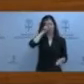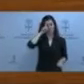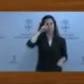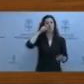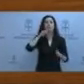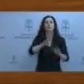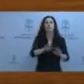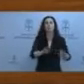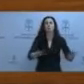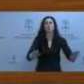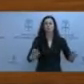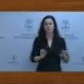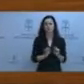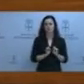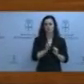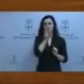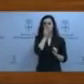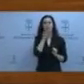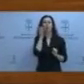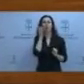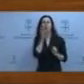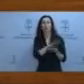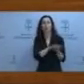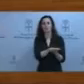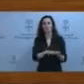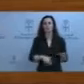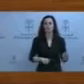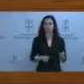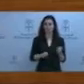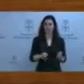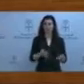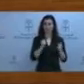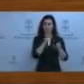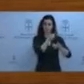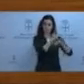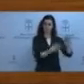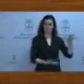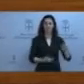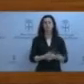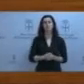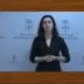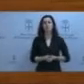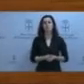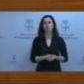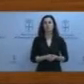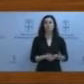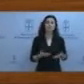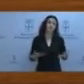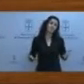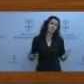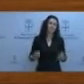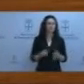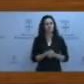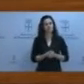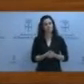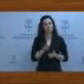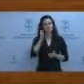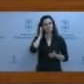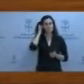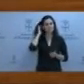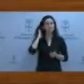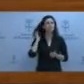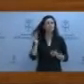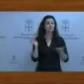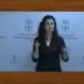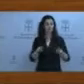Bueno, mejor no lo mencionamos. Tengo la relación ahí, si quiere luego se la paso. En cuanto a lo que me